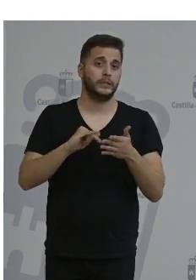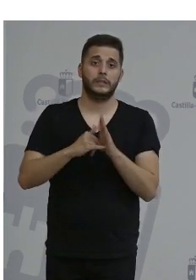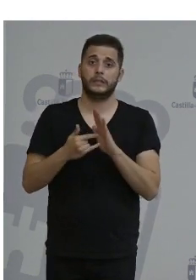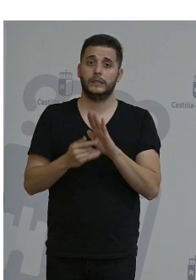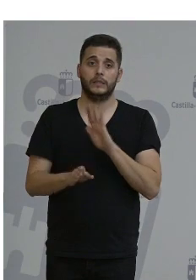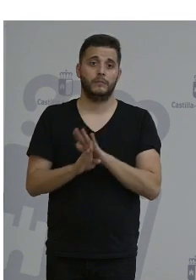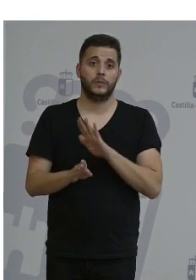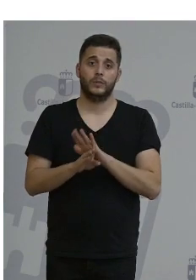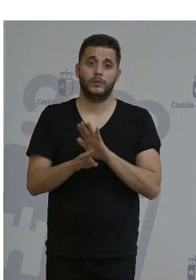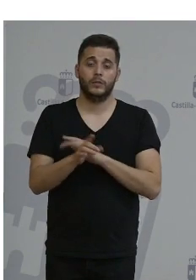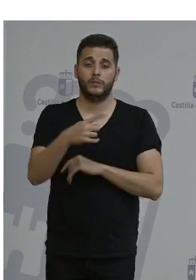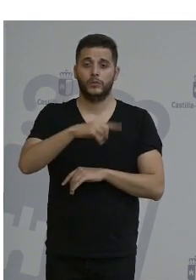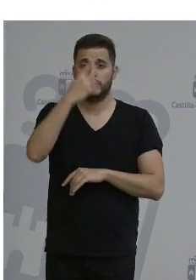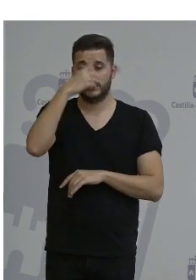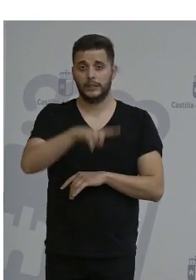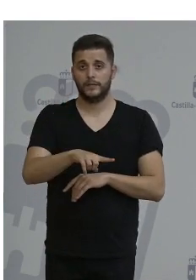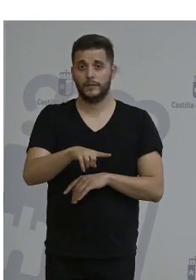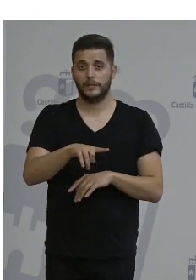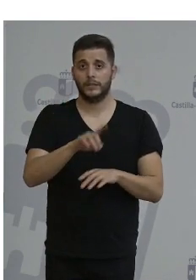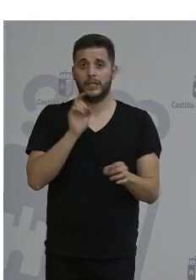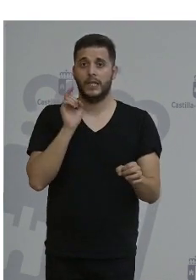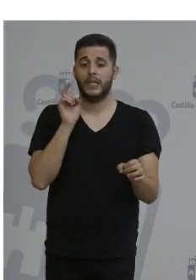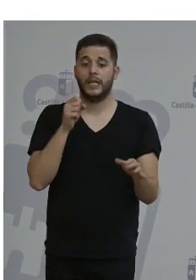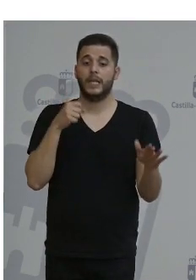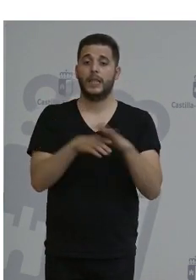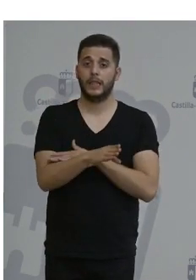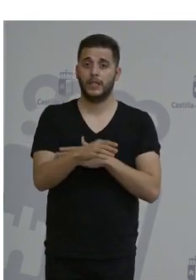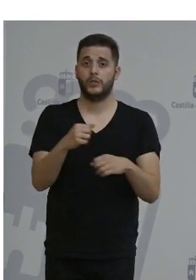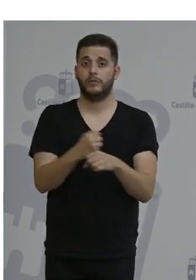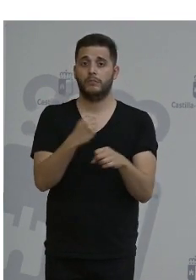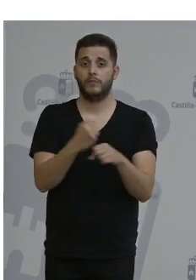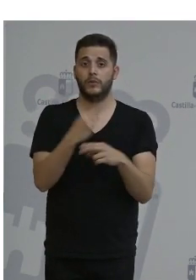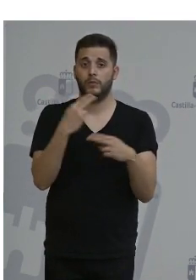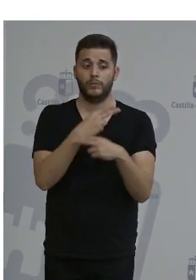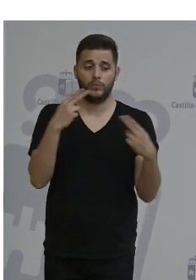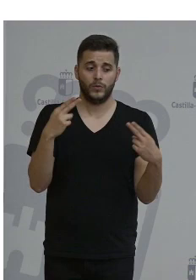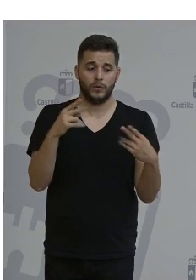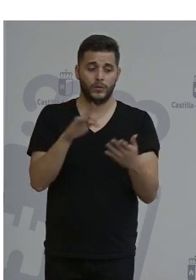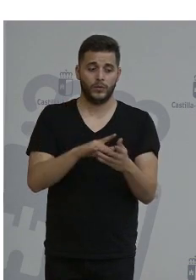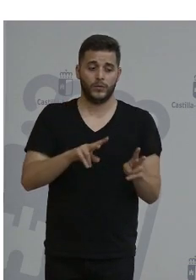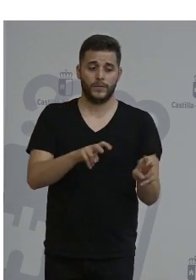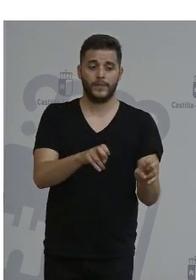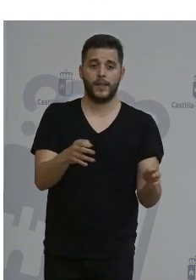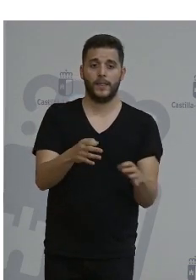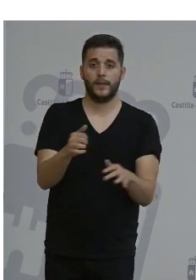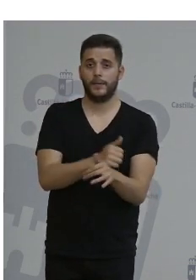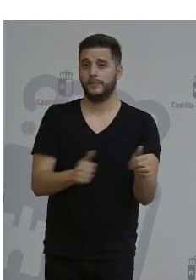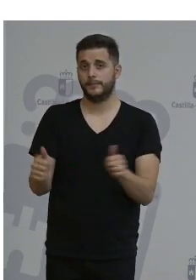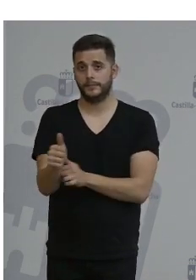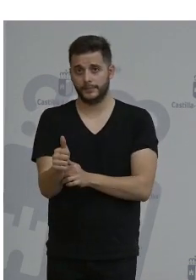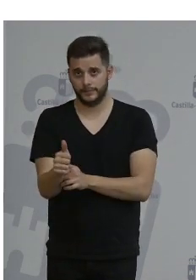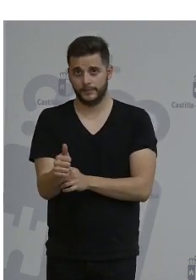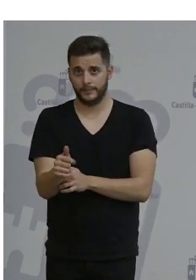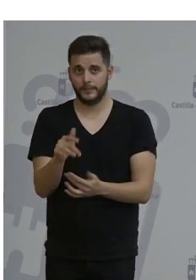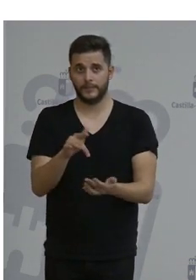Y, como saben, el acceso al empleo público, en principio, la fase de oposición debe primar. Debe primar